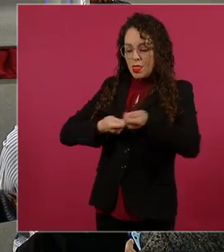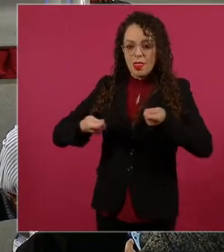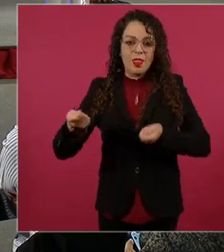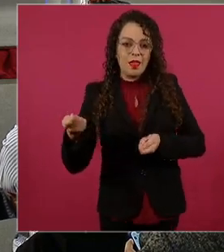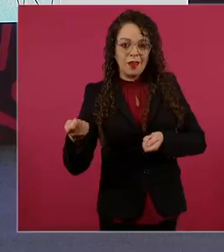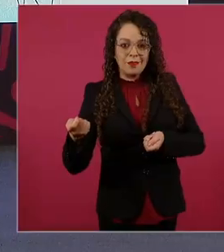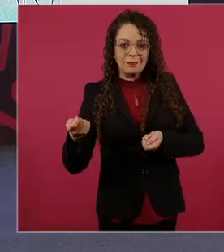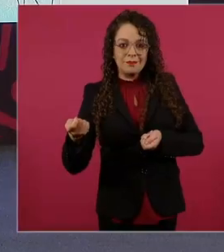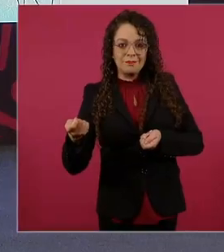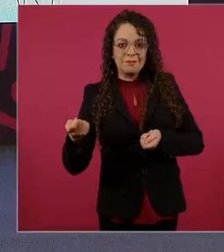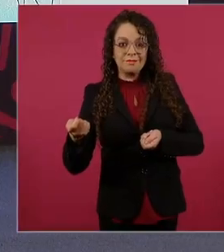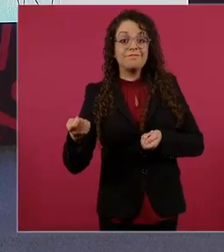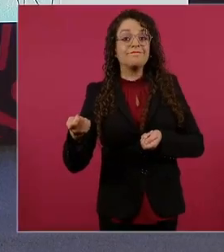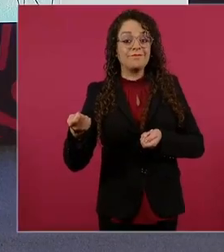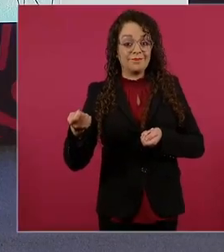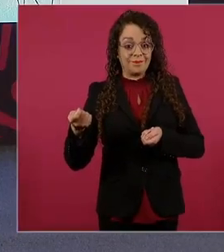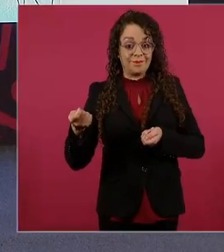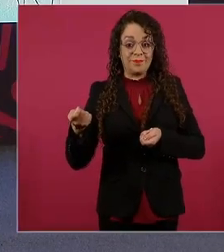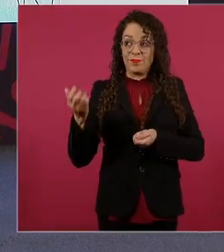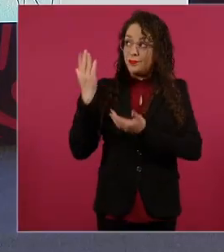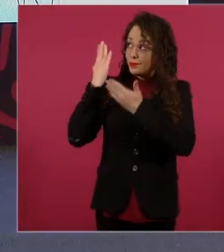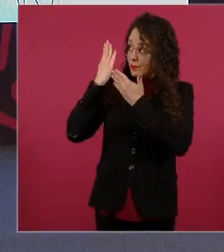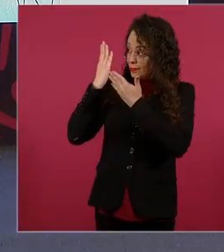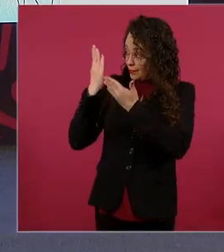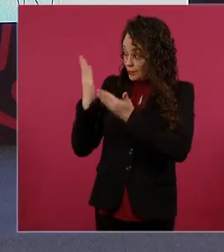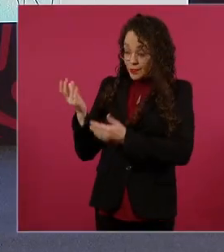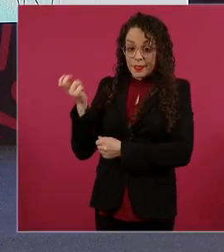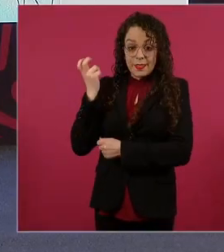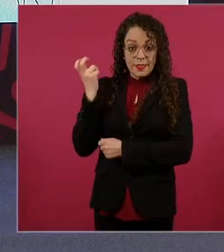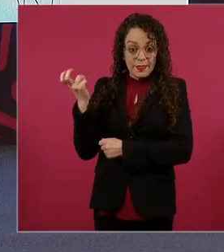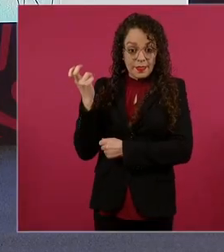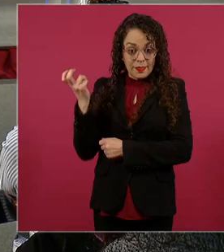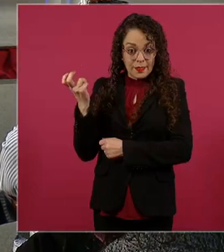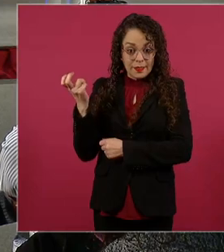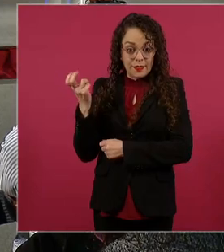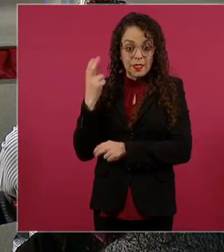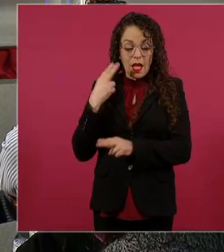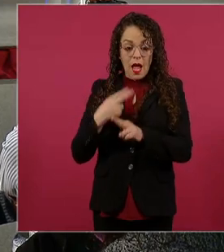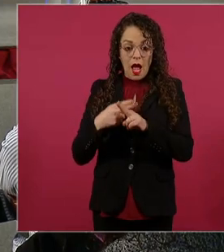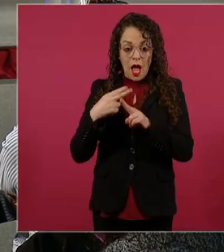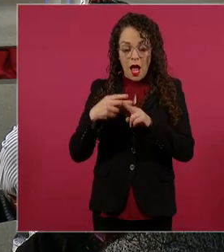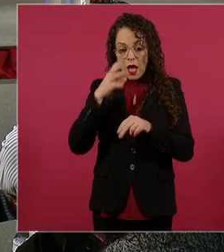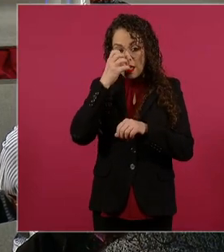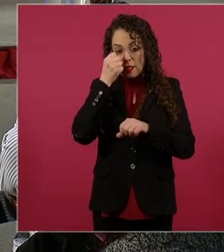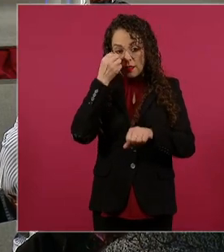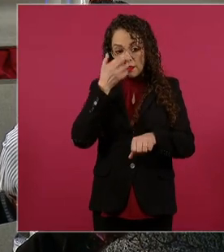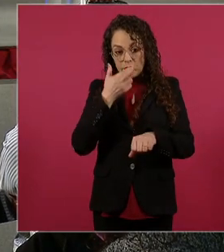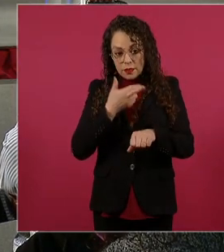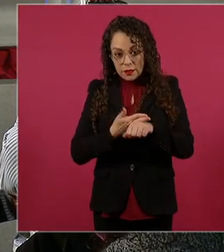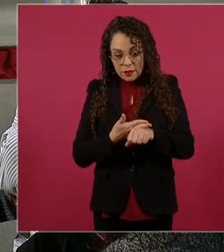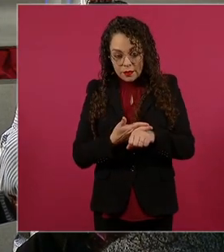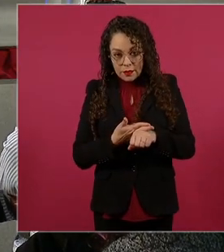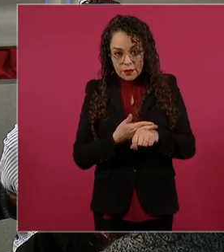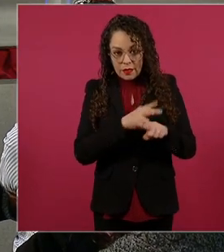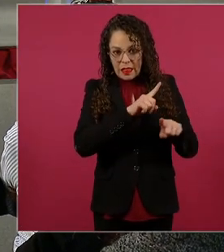eran esos distritos y las secretarías de infraestructura y obras públicas